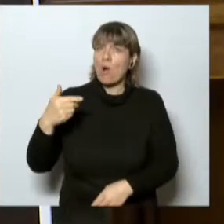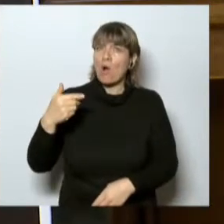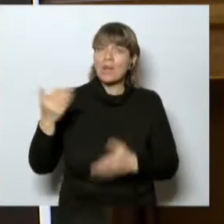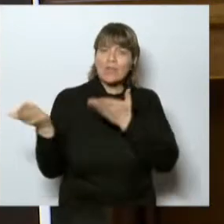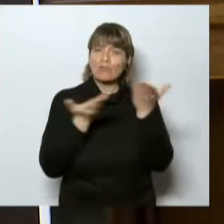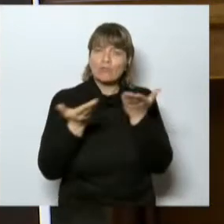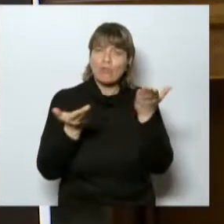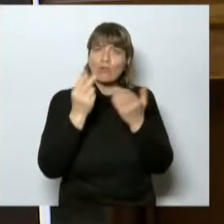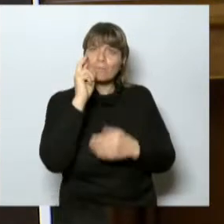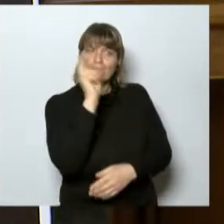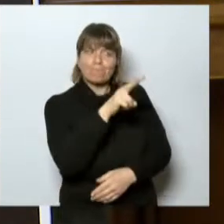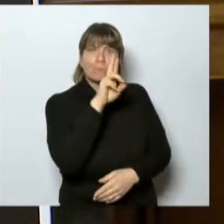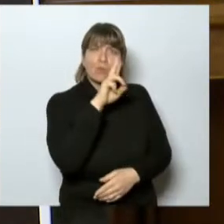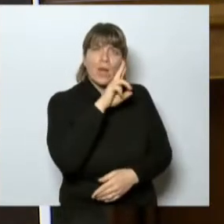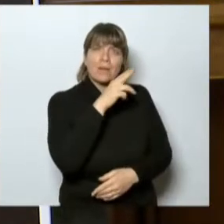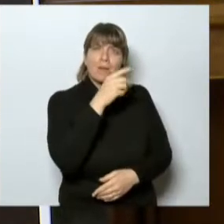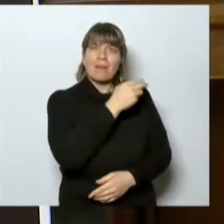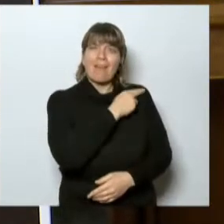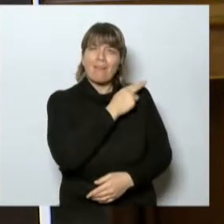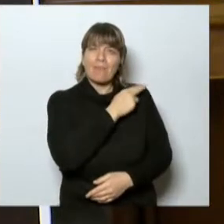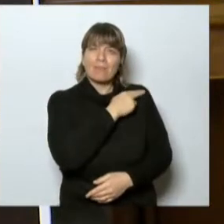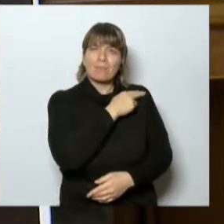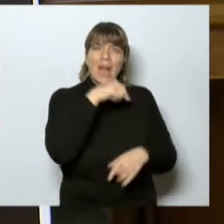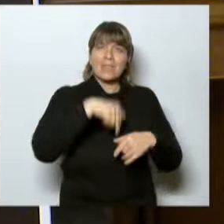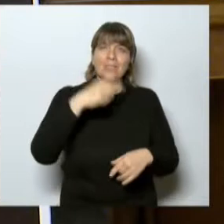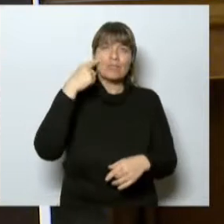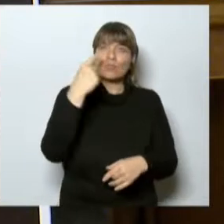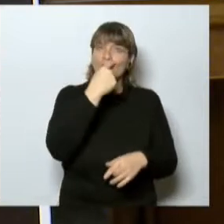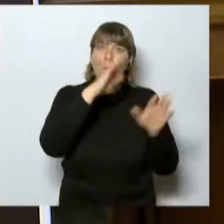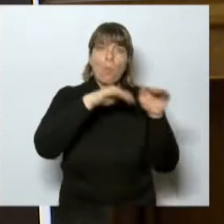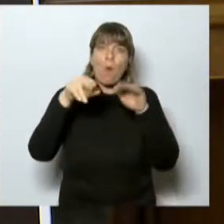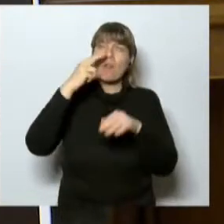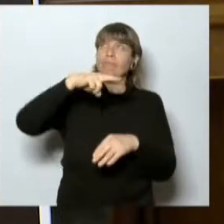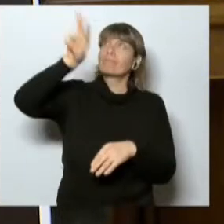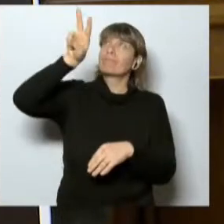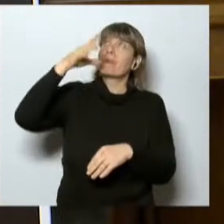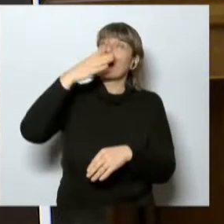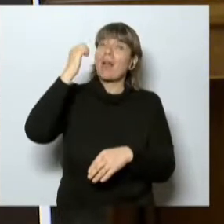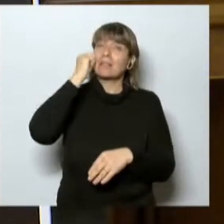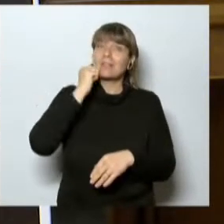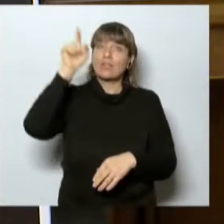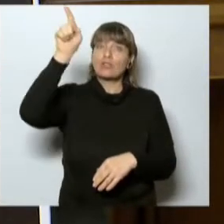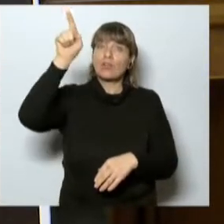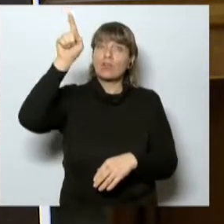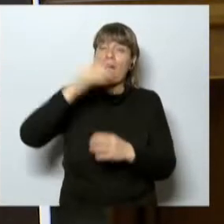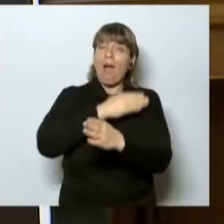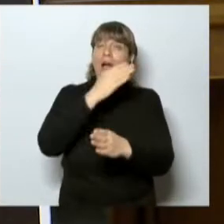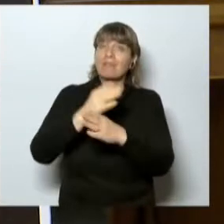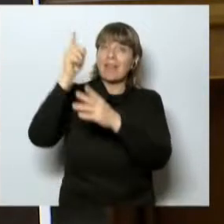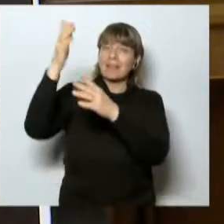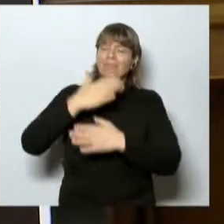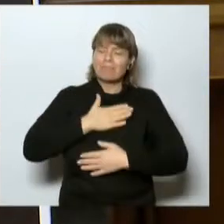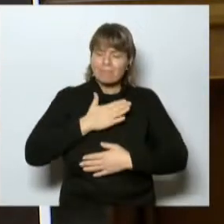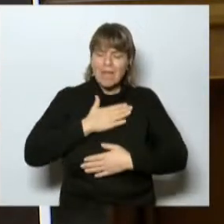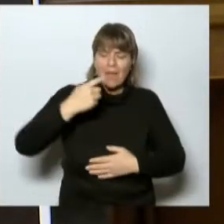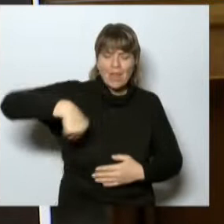servidora en las manos de su dueña, así mira nuestros ojos al Señor nuestro Dios hasta que se apiade de